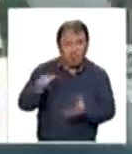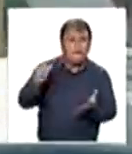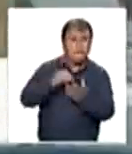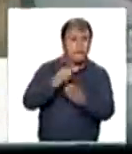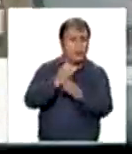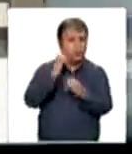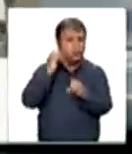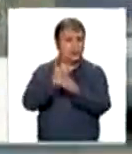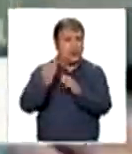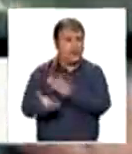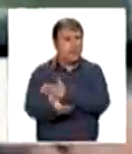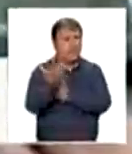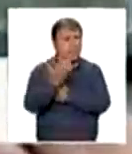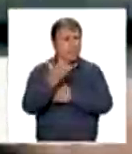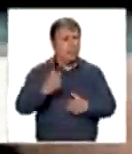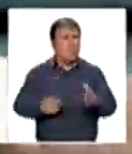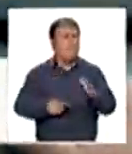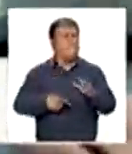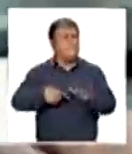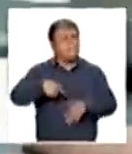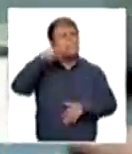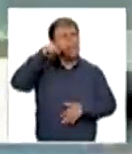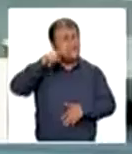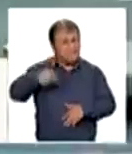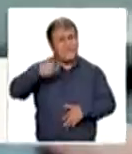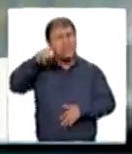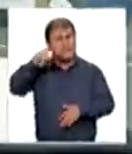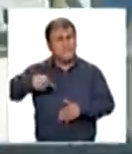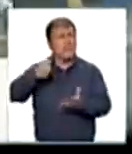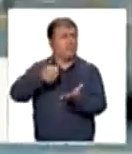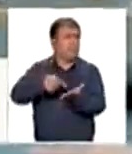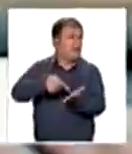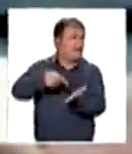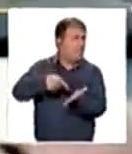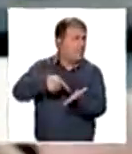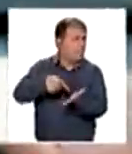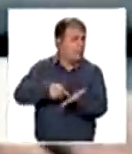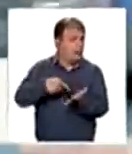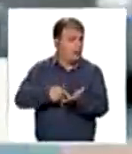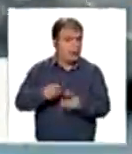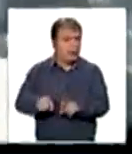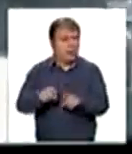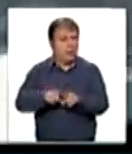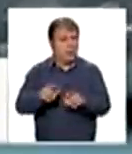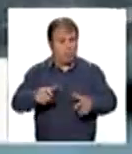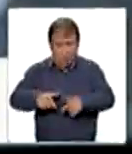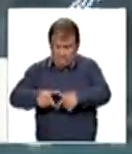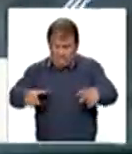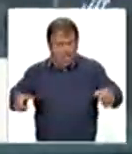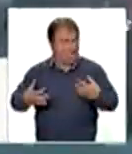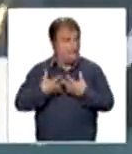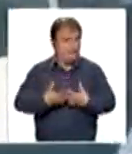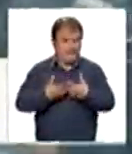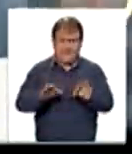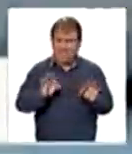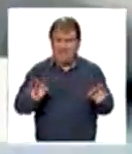al empezar la mañana con miles y miles de soles en multas como esta custer sin empresa que la identifique de placa